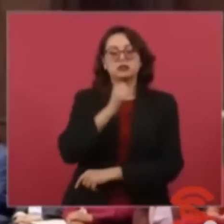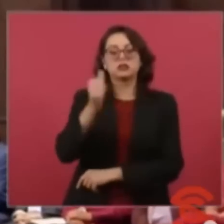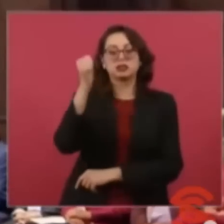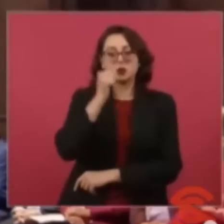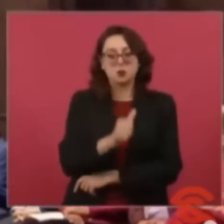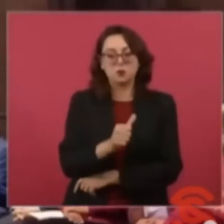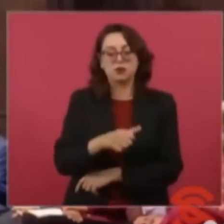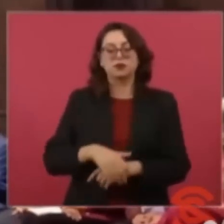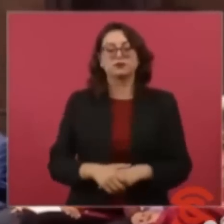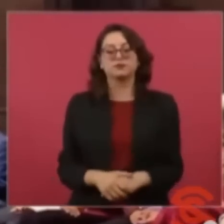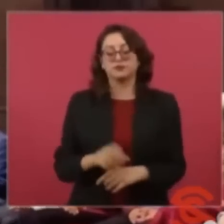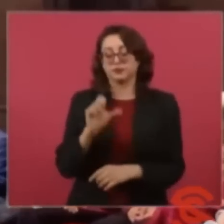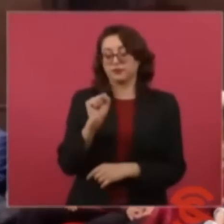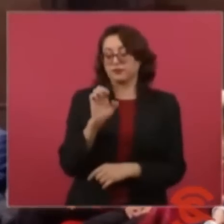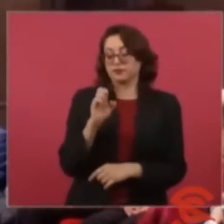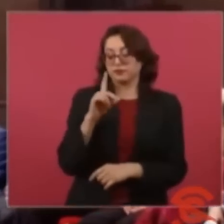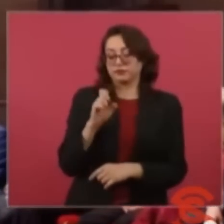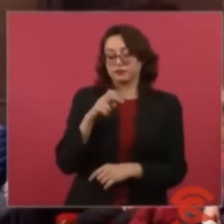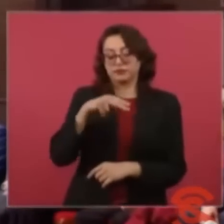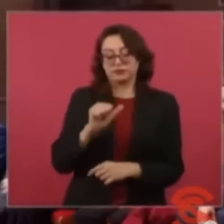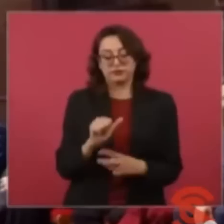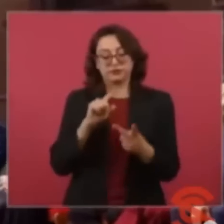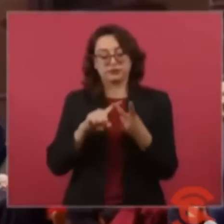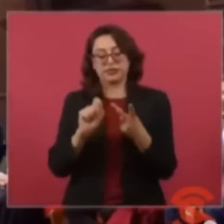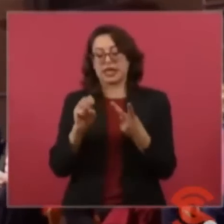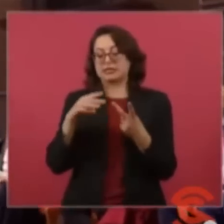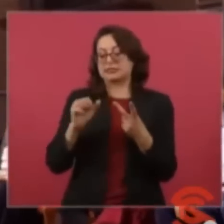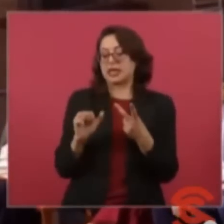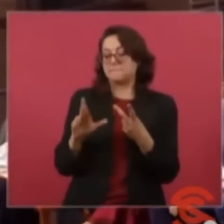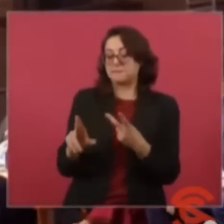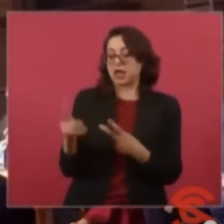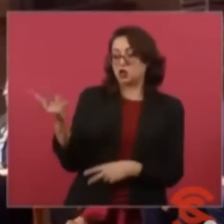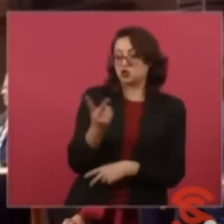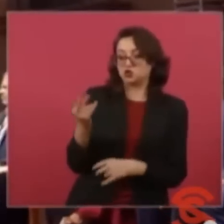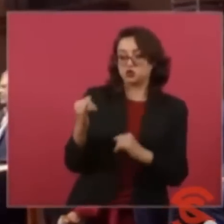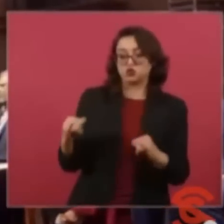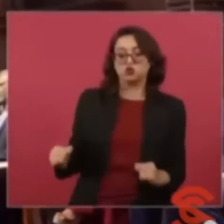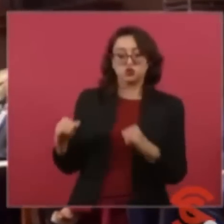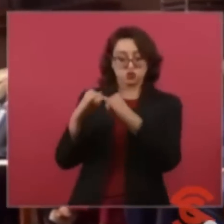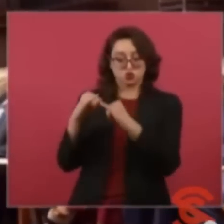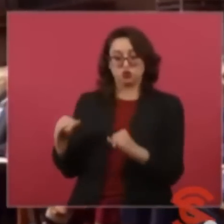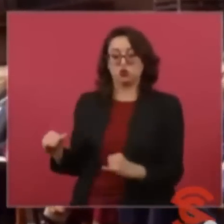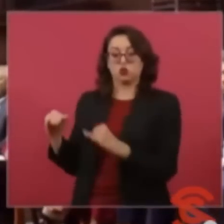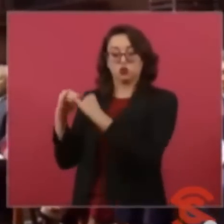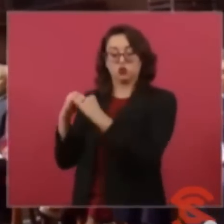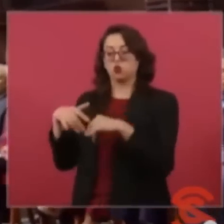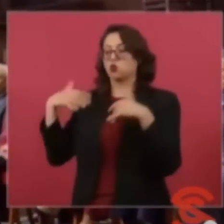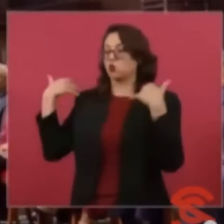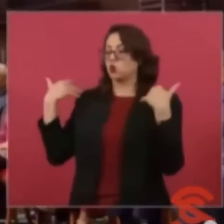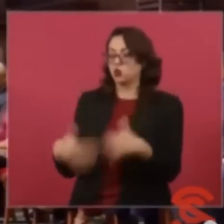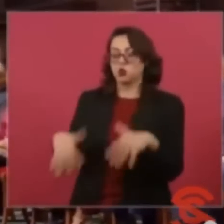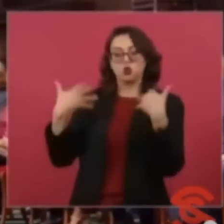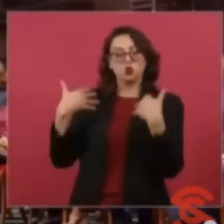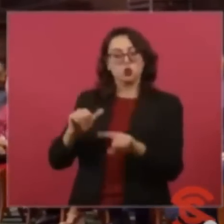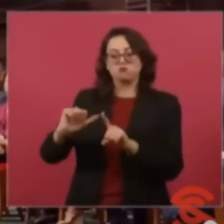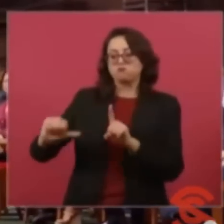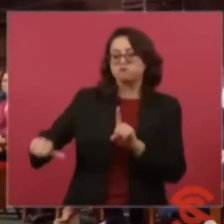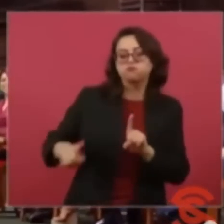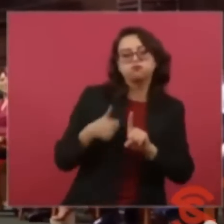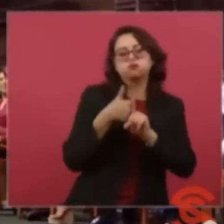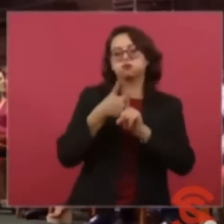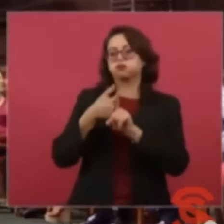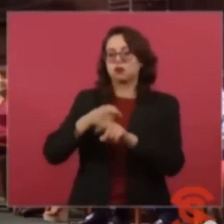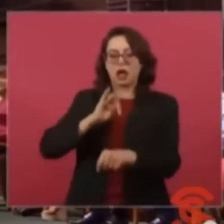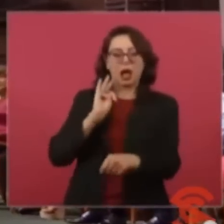la Secretaría de la Defensa Nacional y la Secretaría de Marina han sido nuestros grandes apoyos,